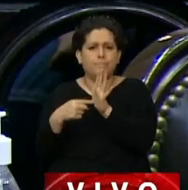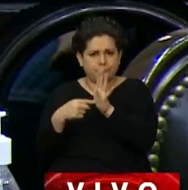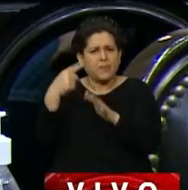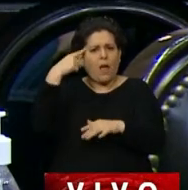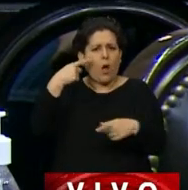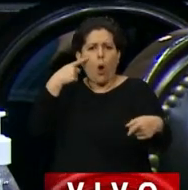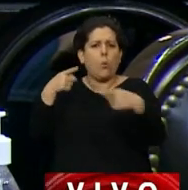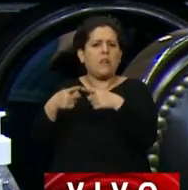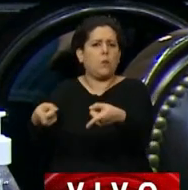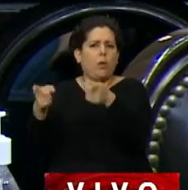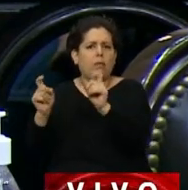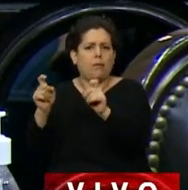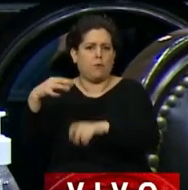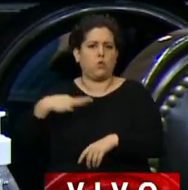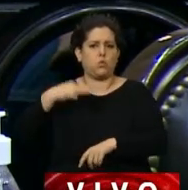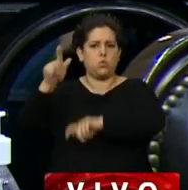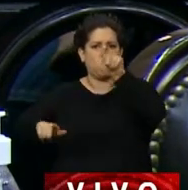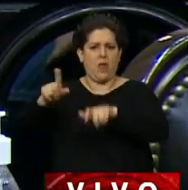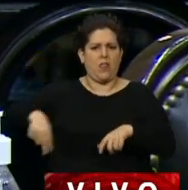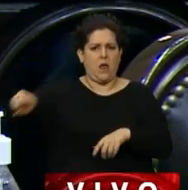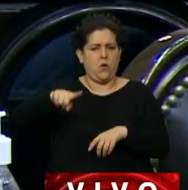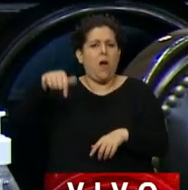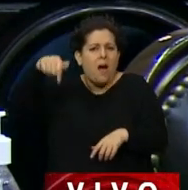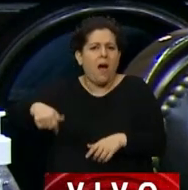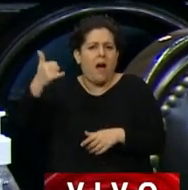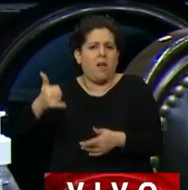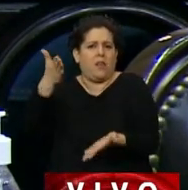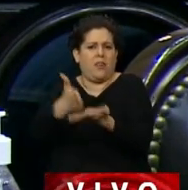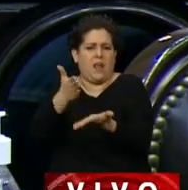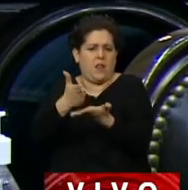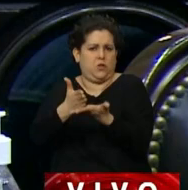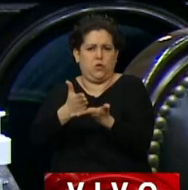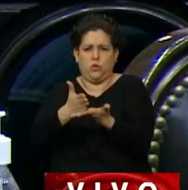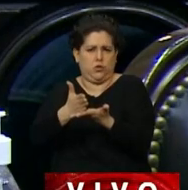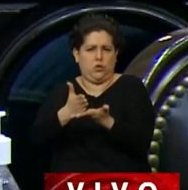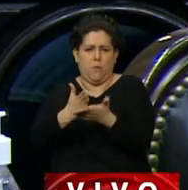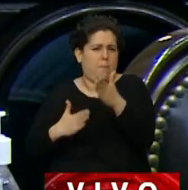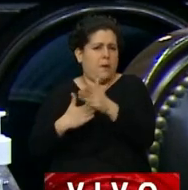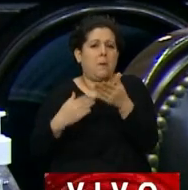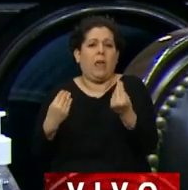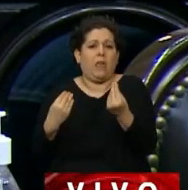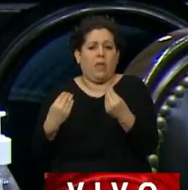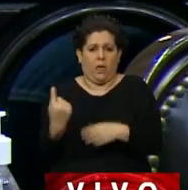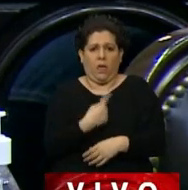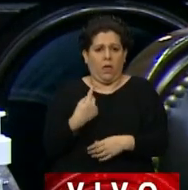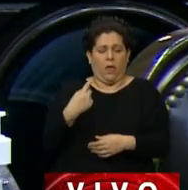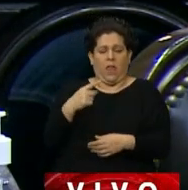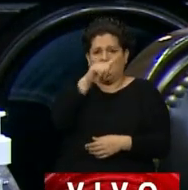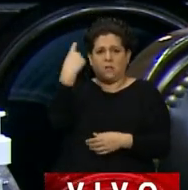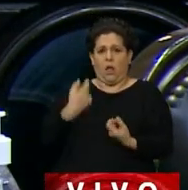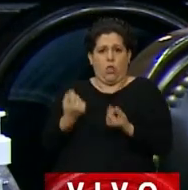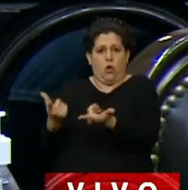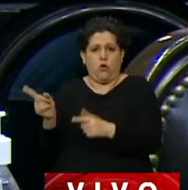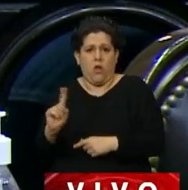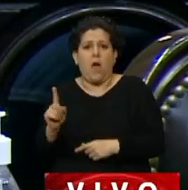el ciudadano. Acá hay un derecho básico fundamental que el Estado no está garantizando, que es el derecho